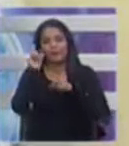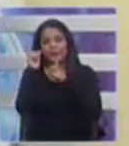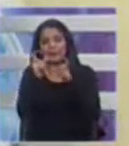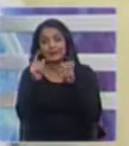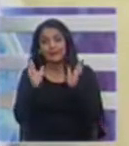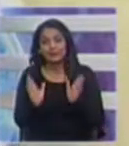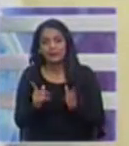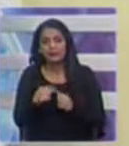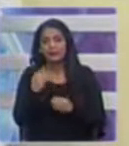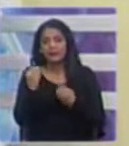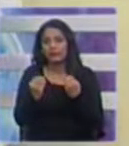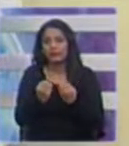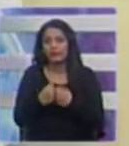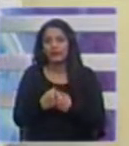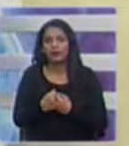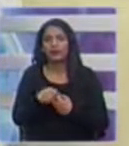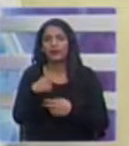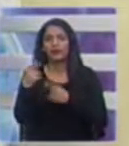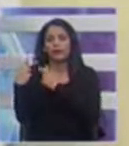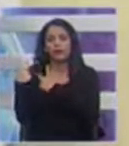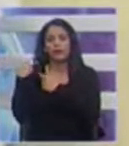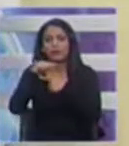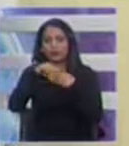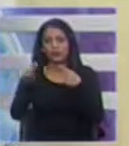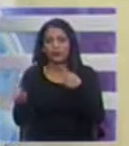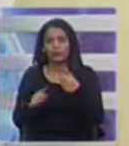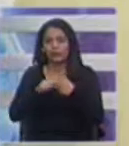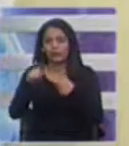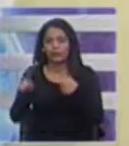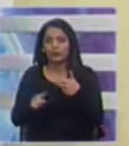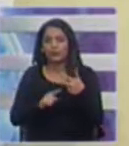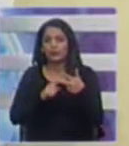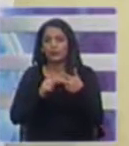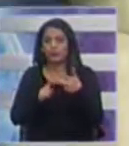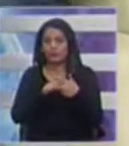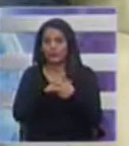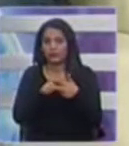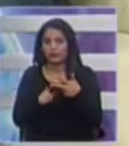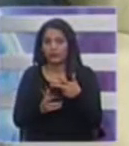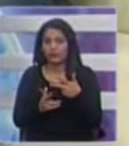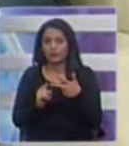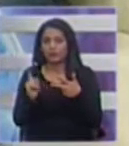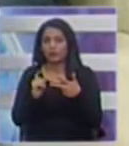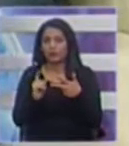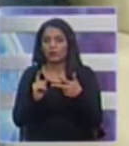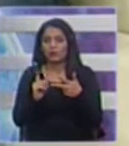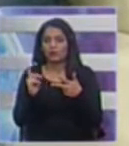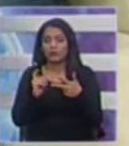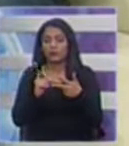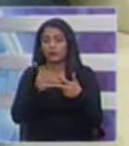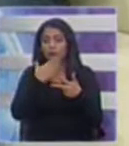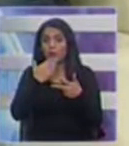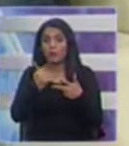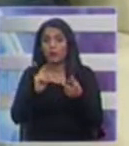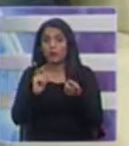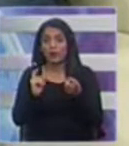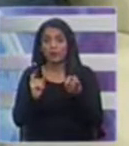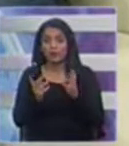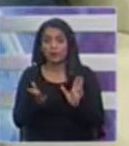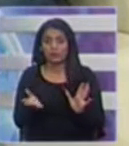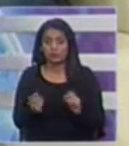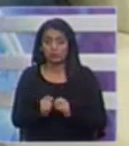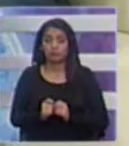quiénes son los 35 ladrones. Pero, ¿cuál es el mecanismo o qué estrategia o a través de qué uh-huh. instancias dentro de la Asamblea